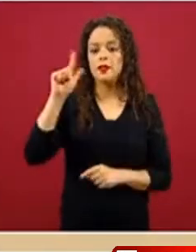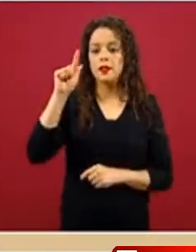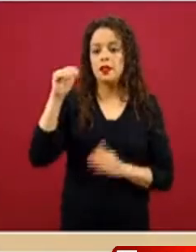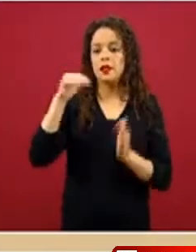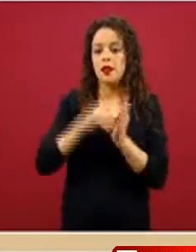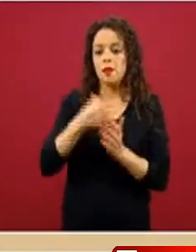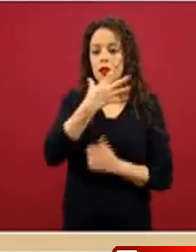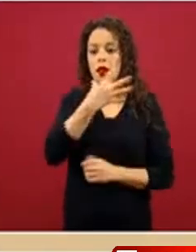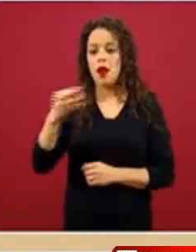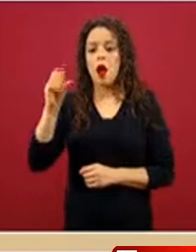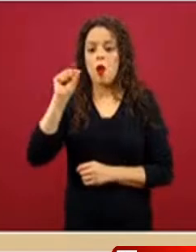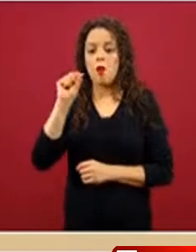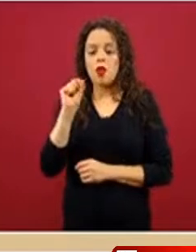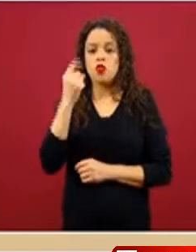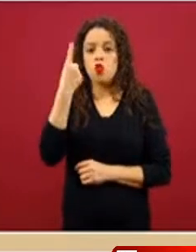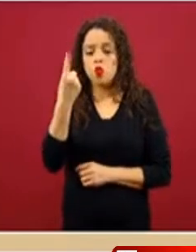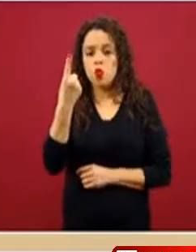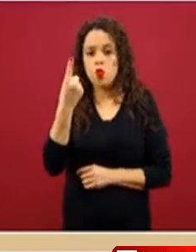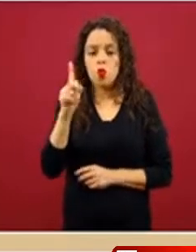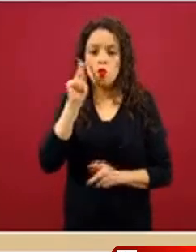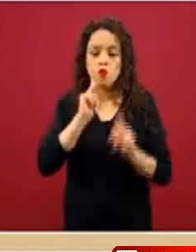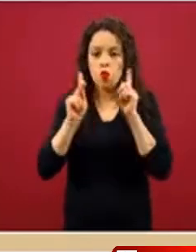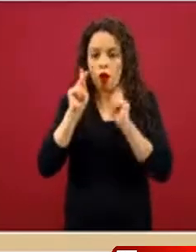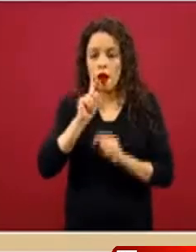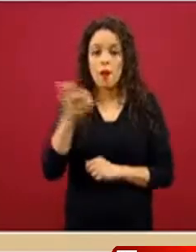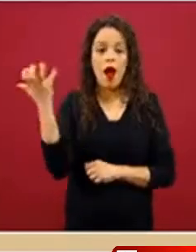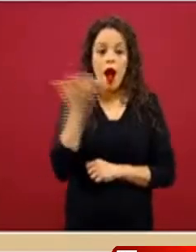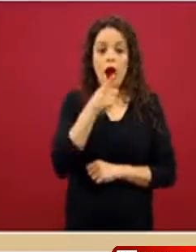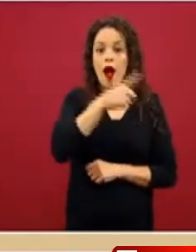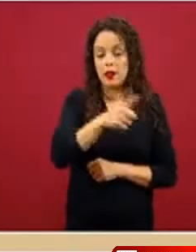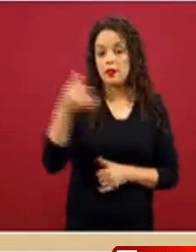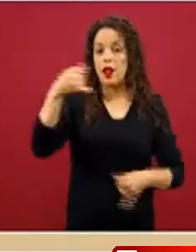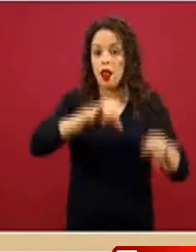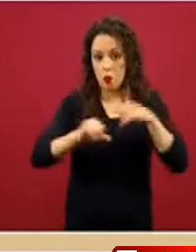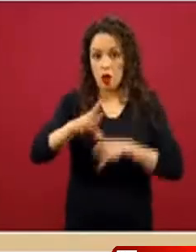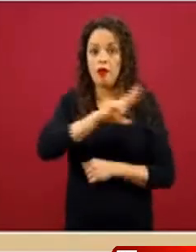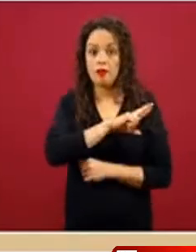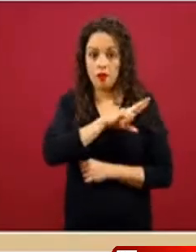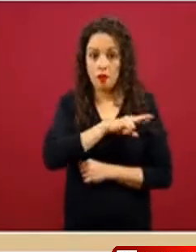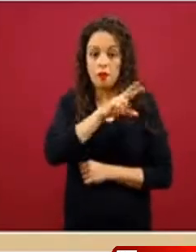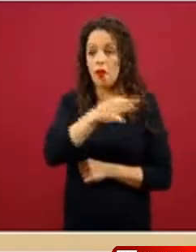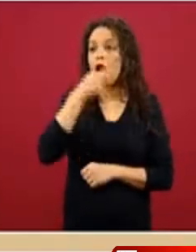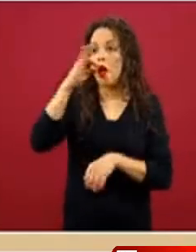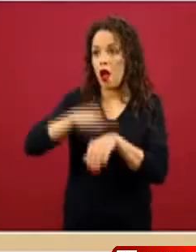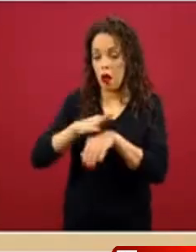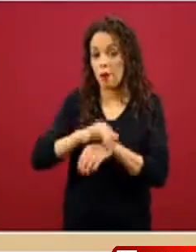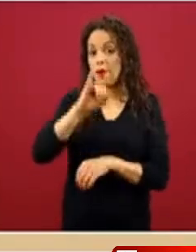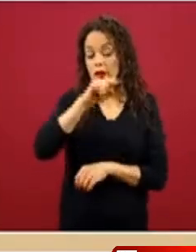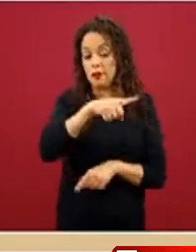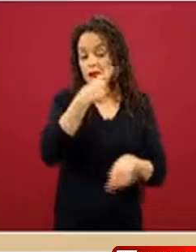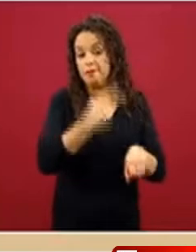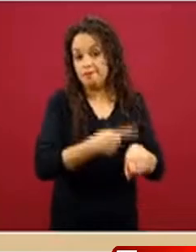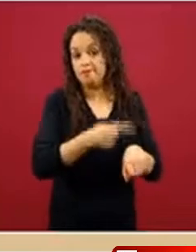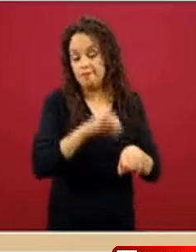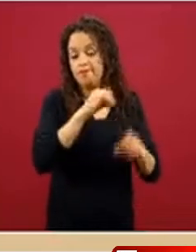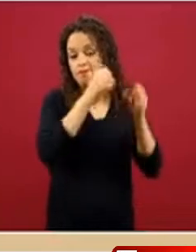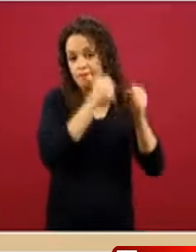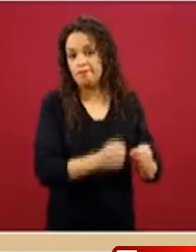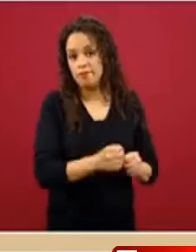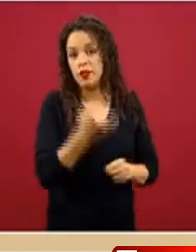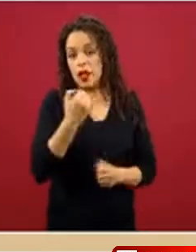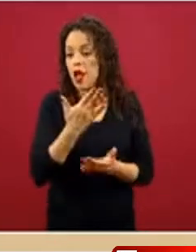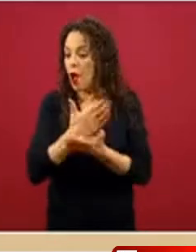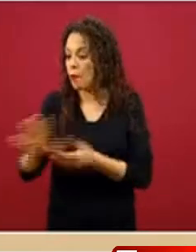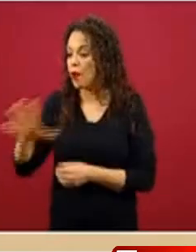70.521 pruebas que los laboratorios privados han realizado y que han notificado como positivas, y también tenemos el porcentaje